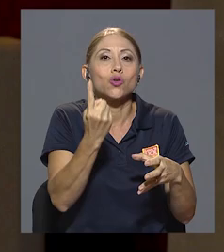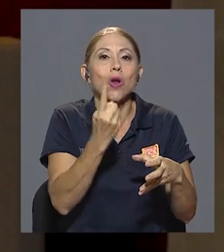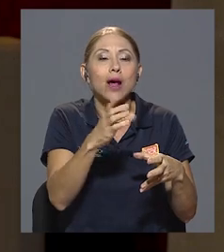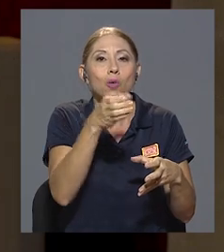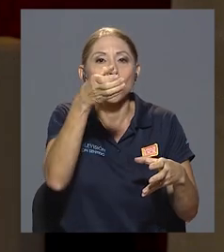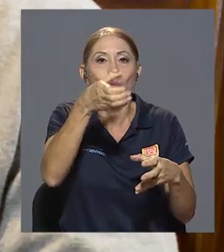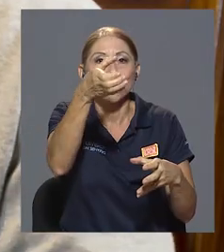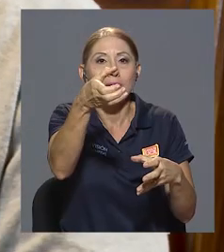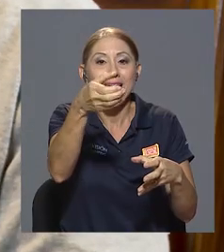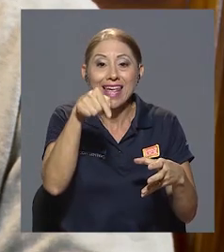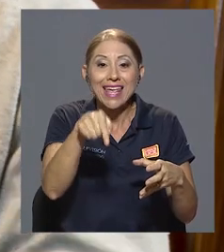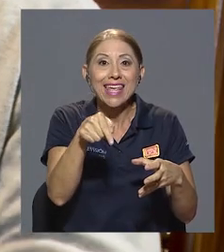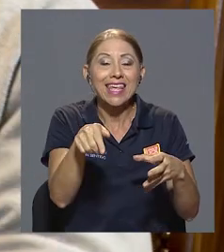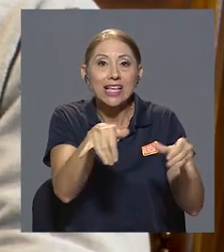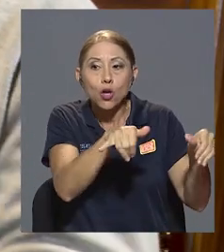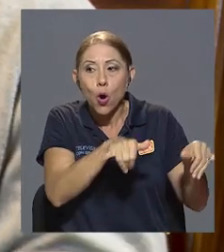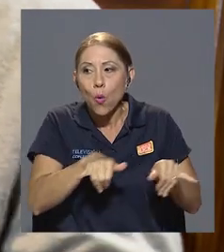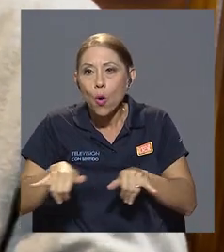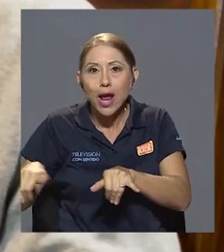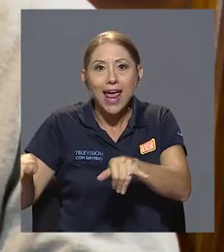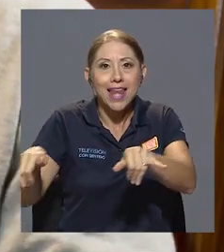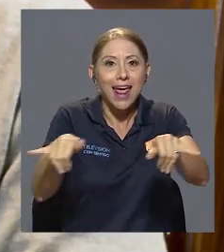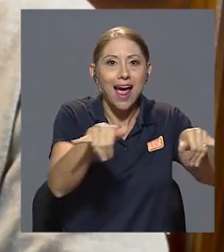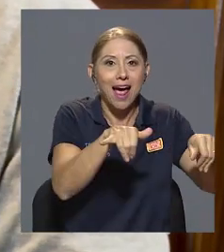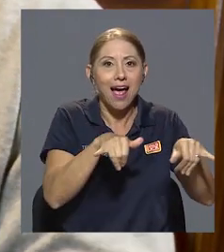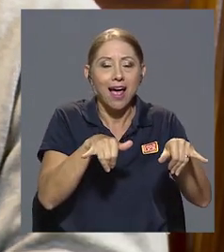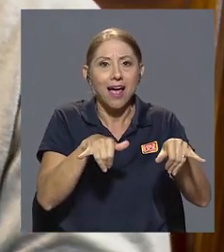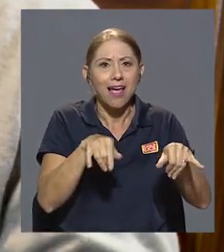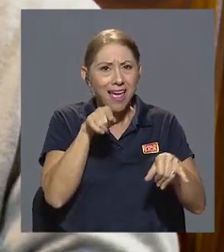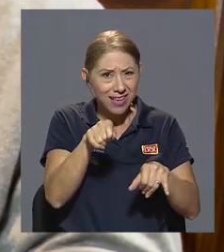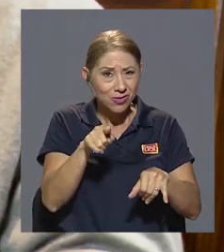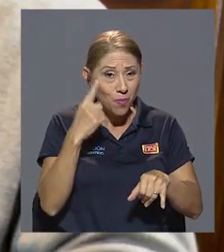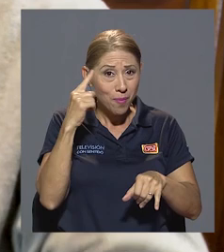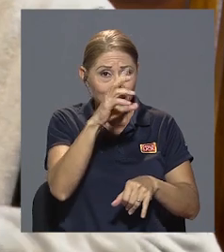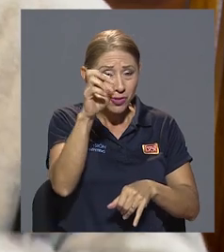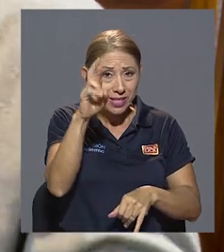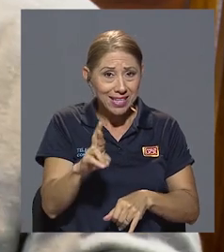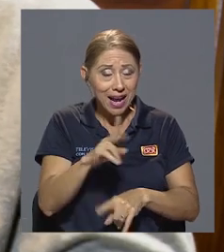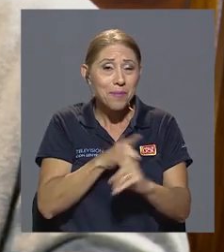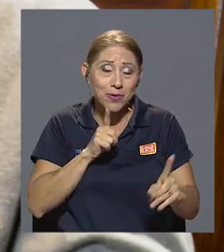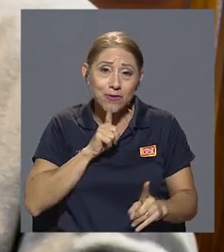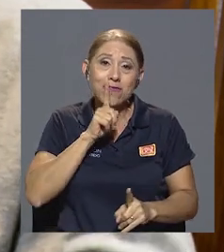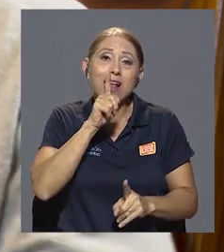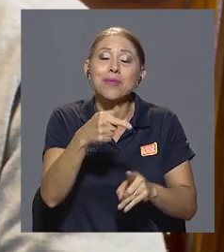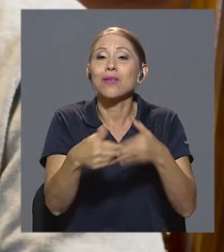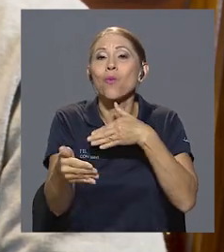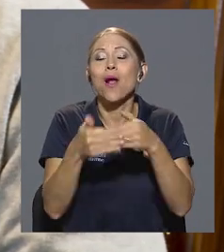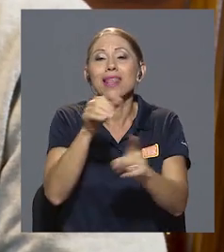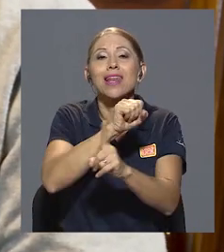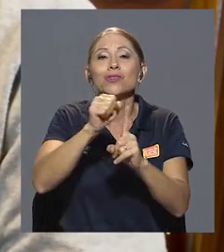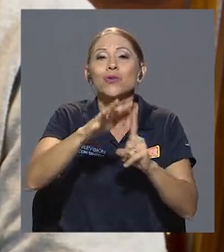para el caso de la socia costarricense pero se podría decir prácticamente en su generalidad para cualquier